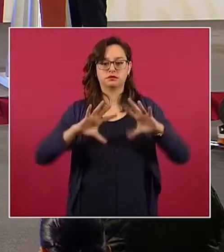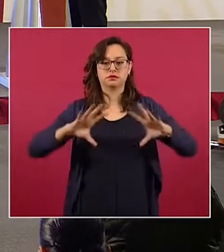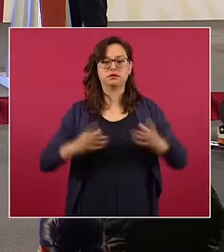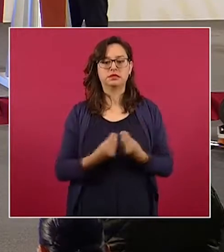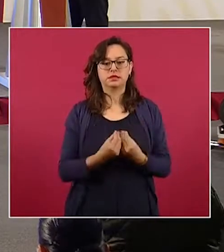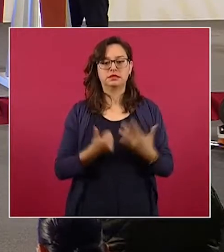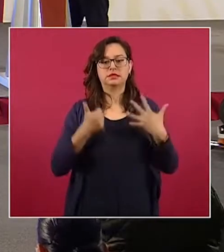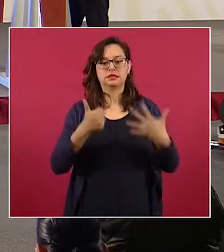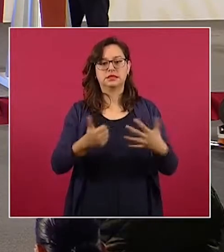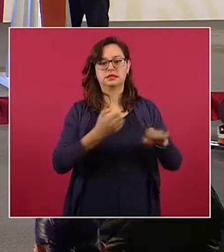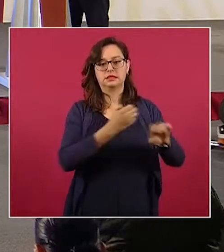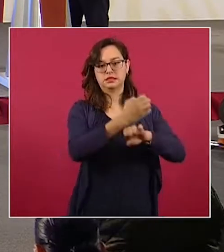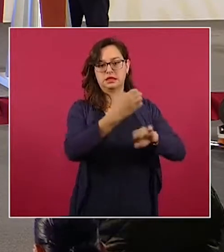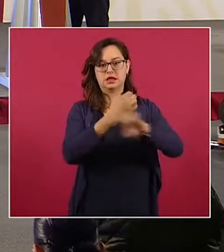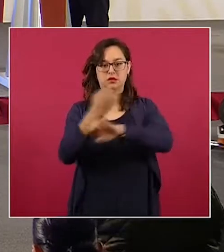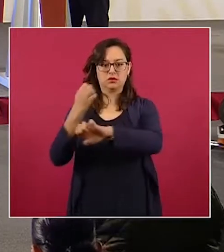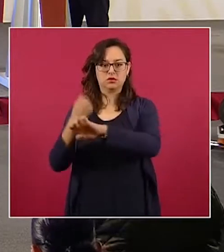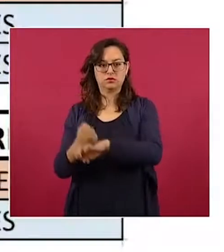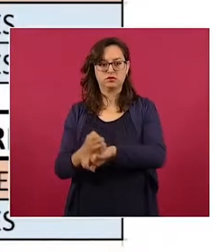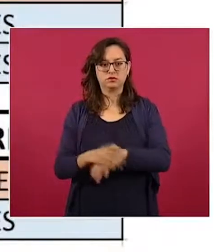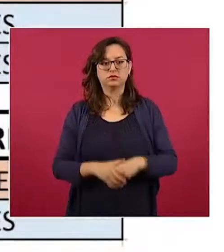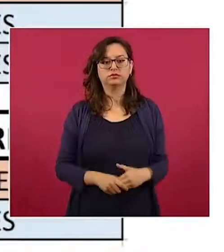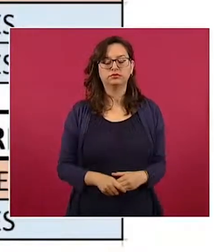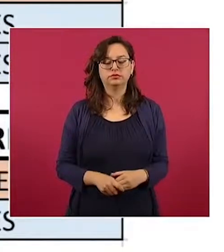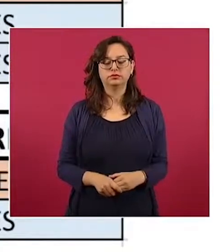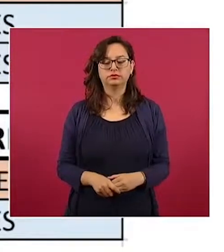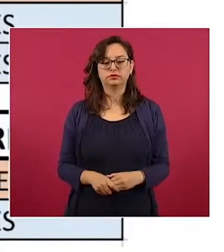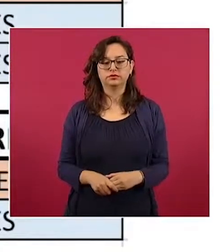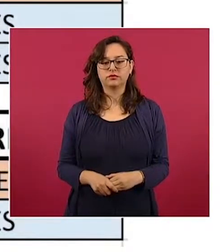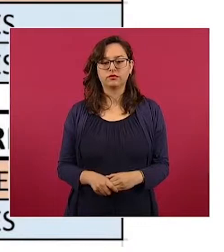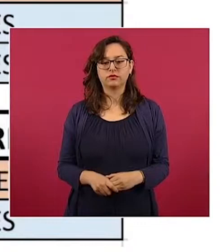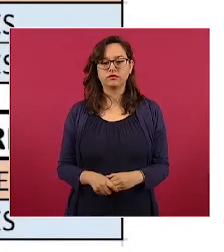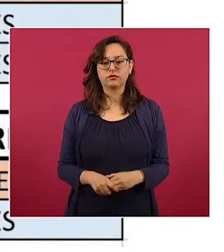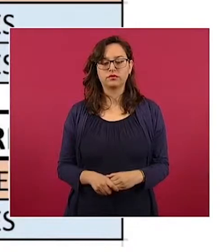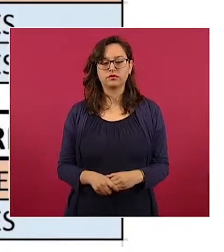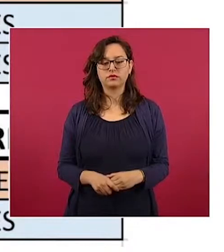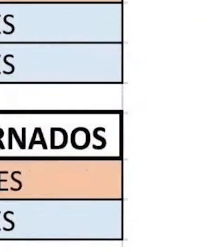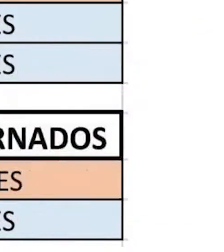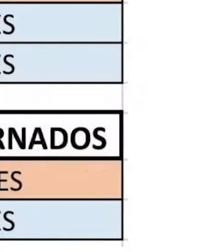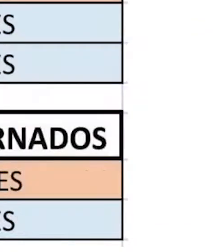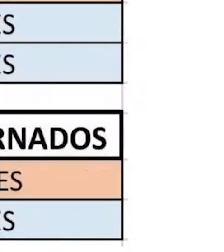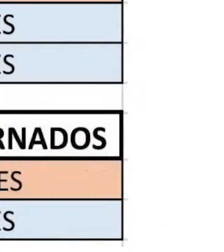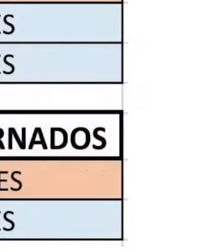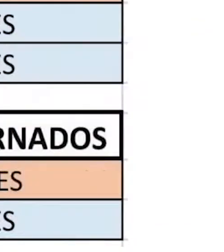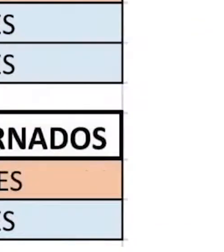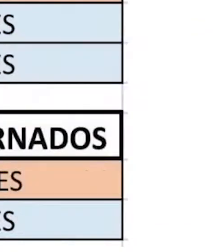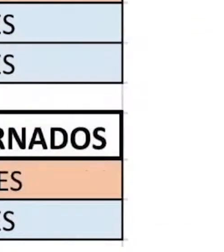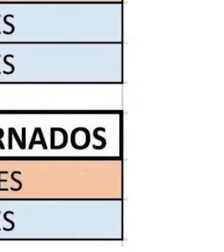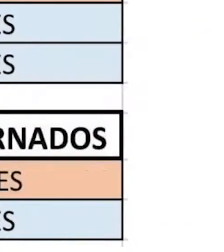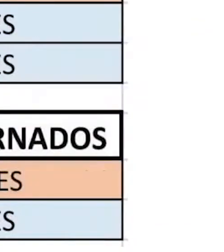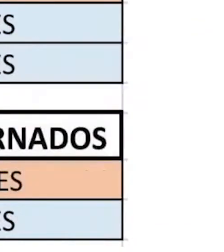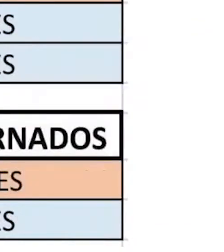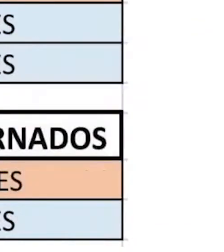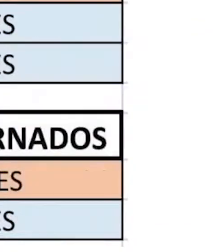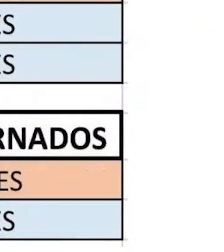lo que van a gobernar. ¿Cuál es el análisis?